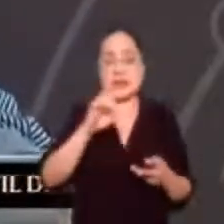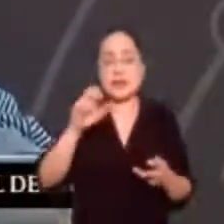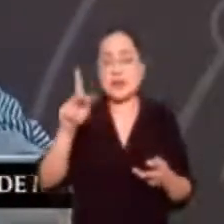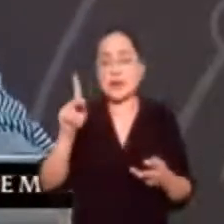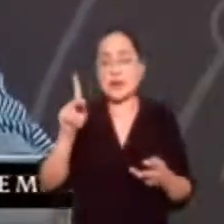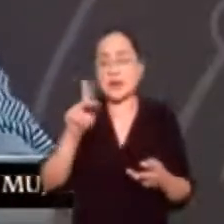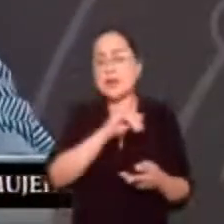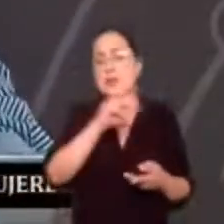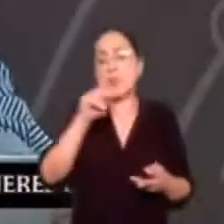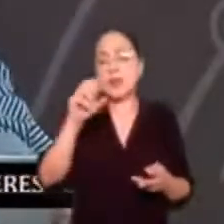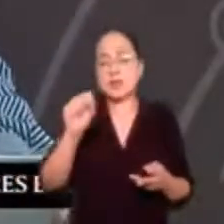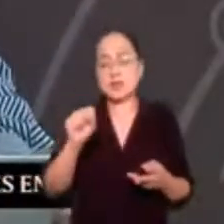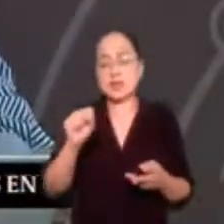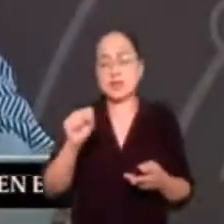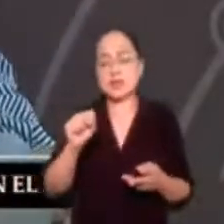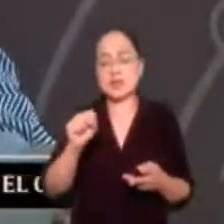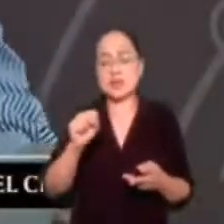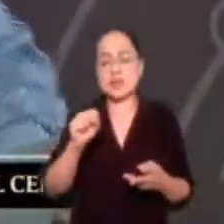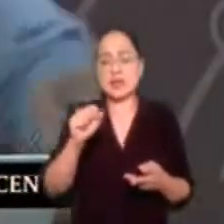IPES.